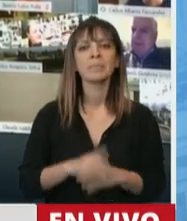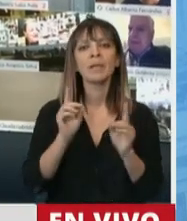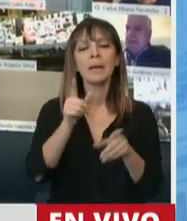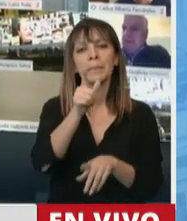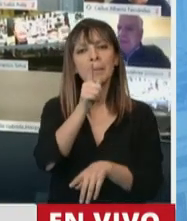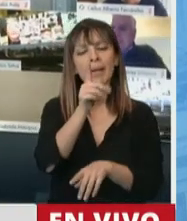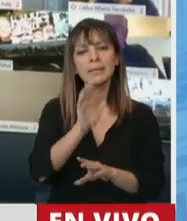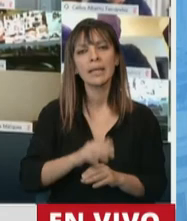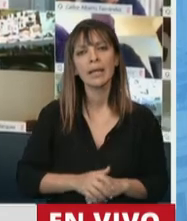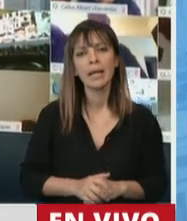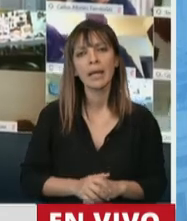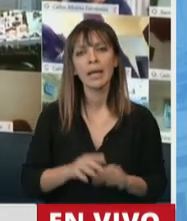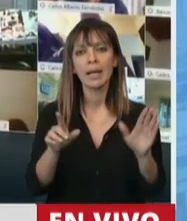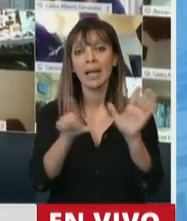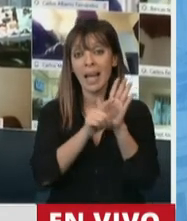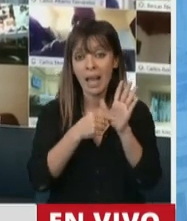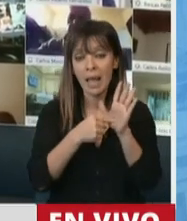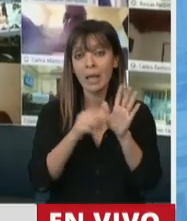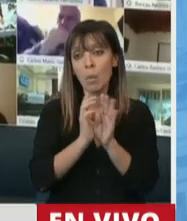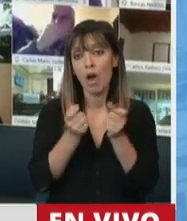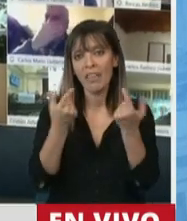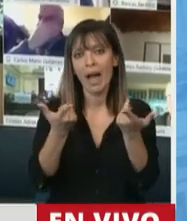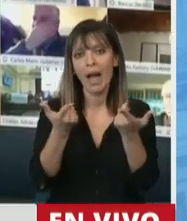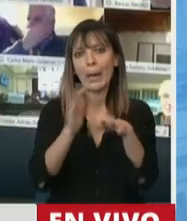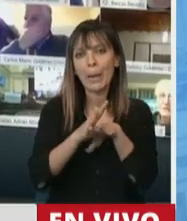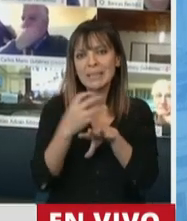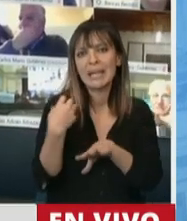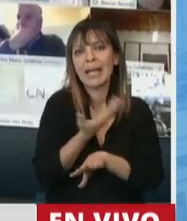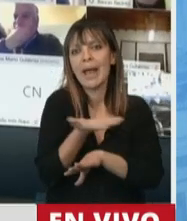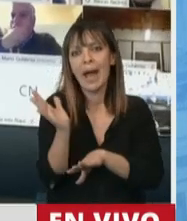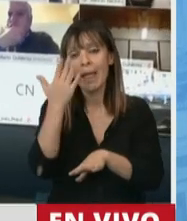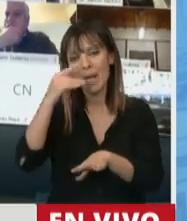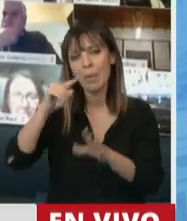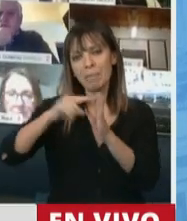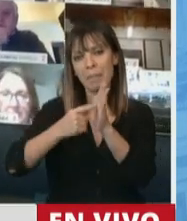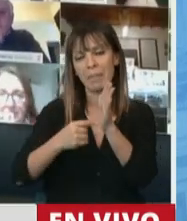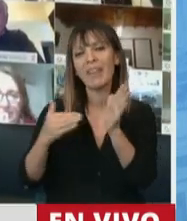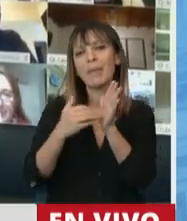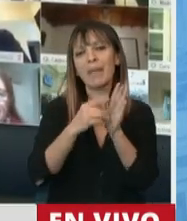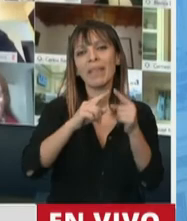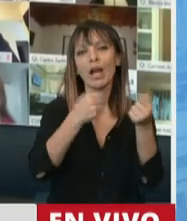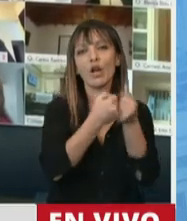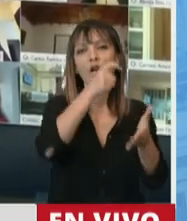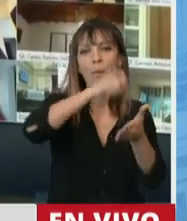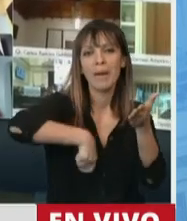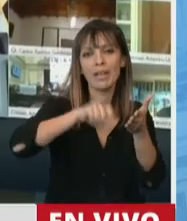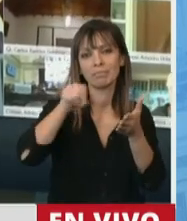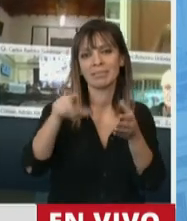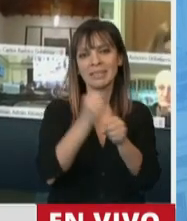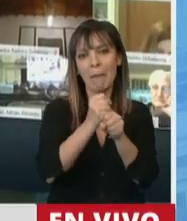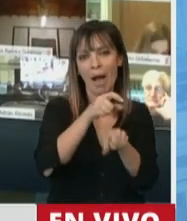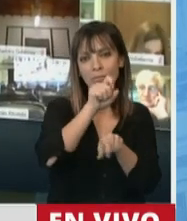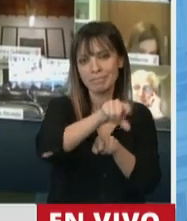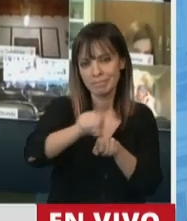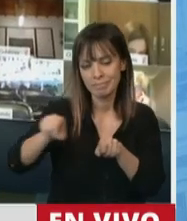más allá de que la norma sea una norma general que después se va a especificar en los convenios colectivos, me parece que es